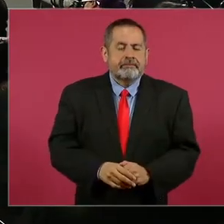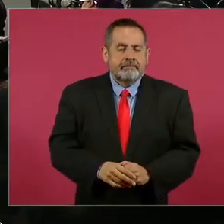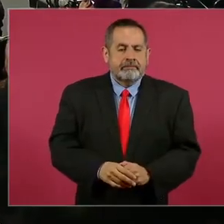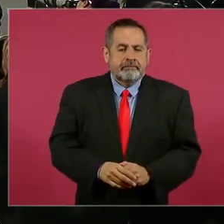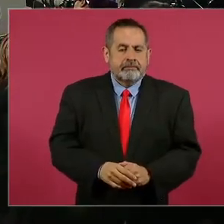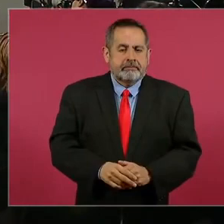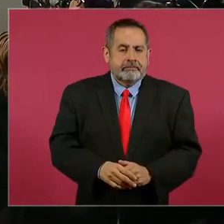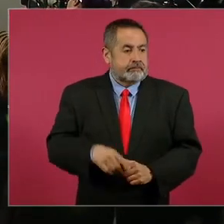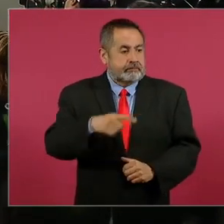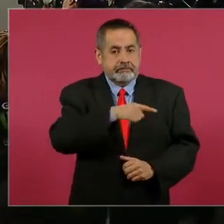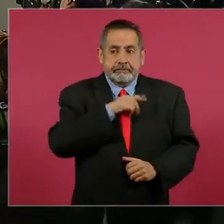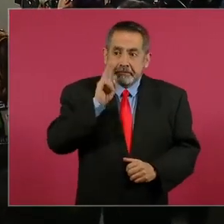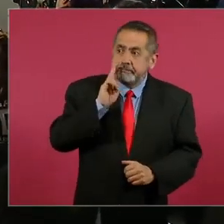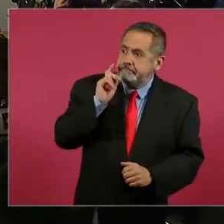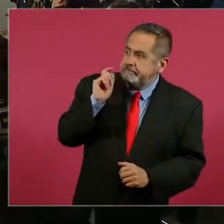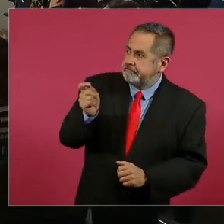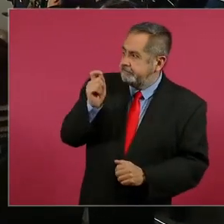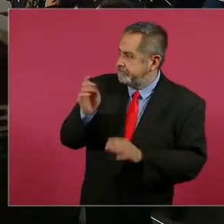ya está pendiente,